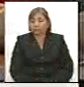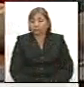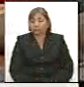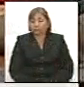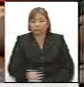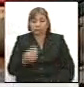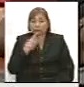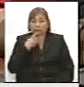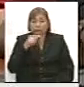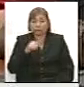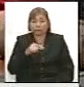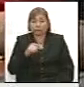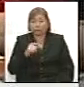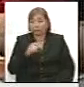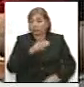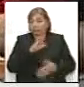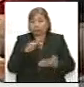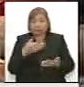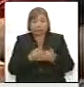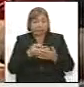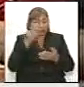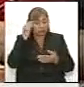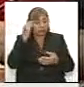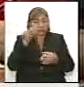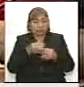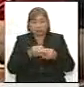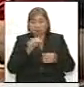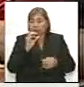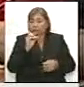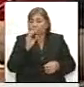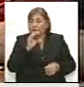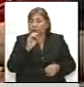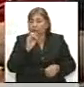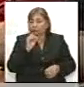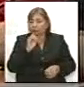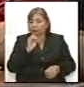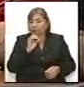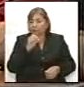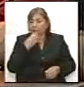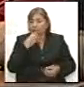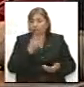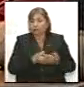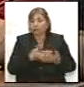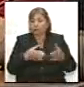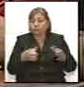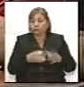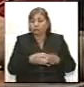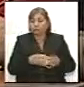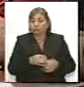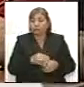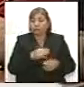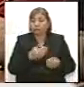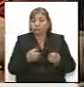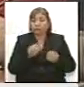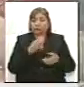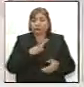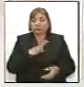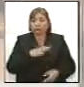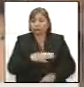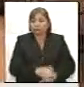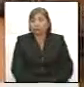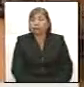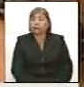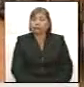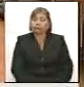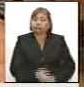Y no es solamente en este caso, todos pueden dar fe que yo soy muy acuciosa en todos los casos que se presentan aquí en la Comisión de Ética.